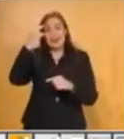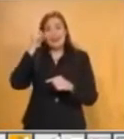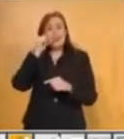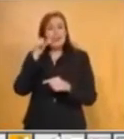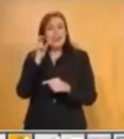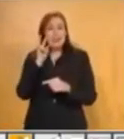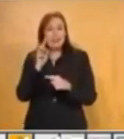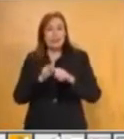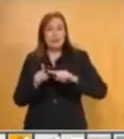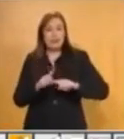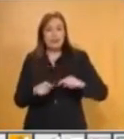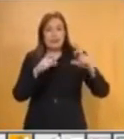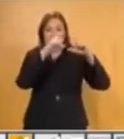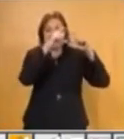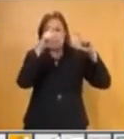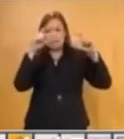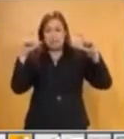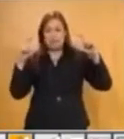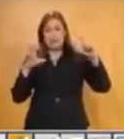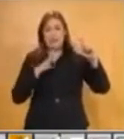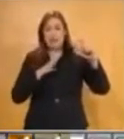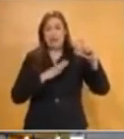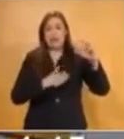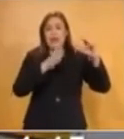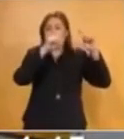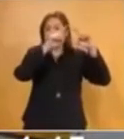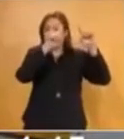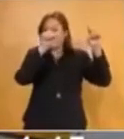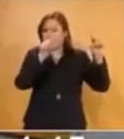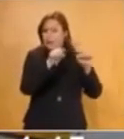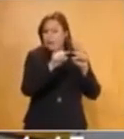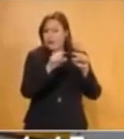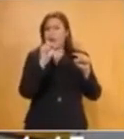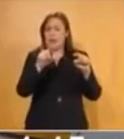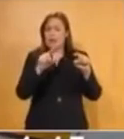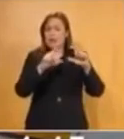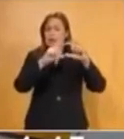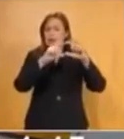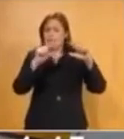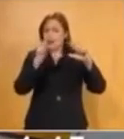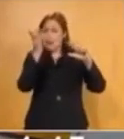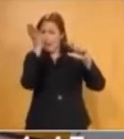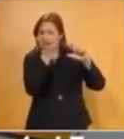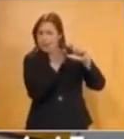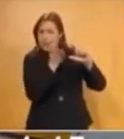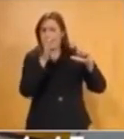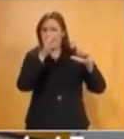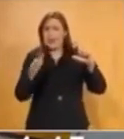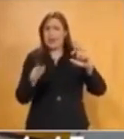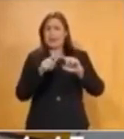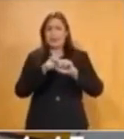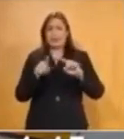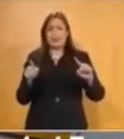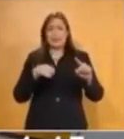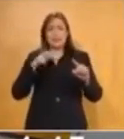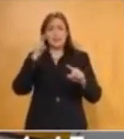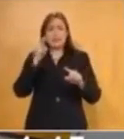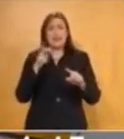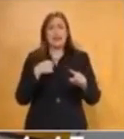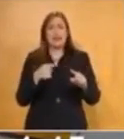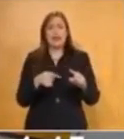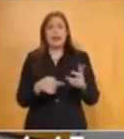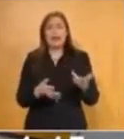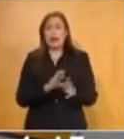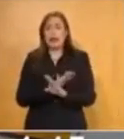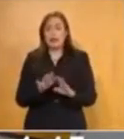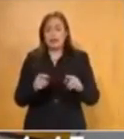de figuras con líneas diagonales o con líneas rectas. Formatos de tiras cómicas que solo